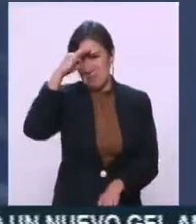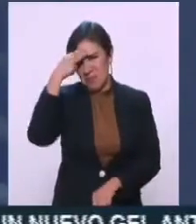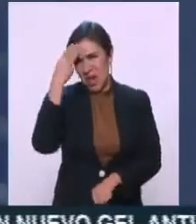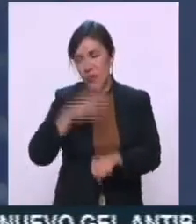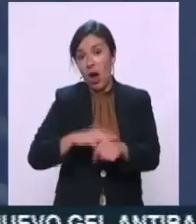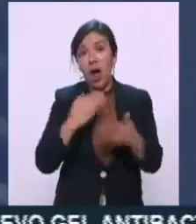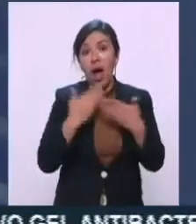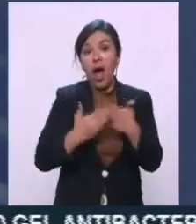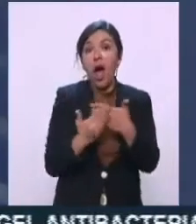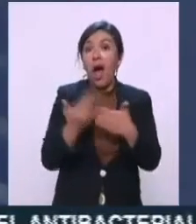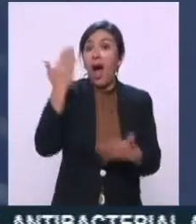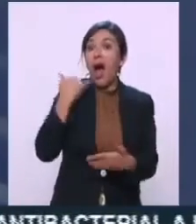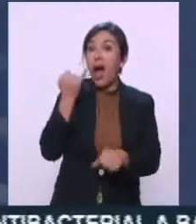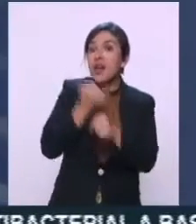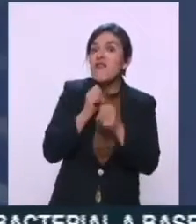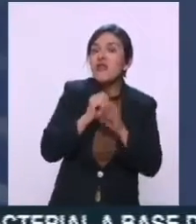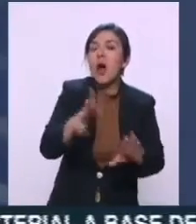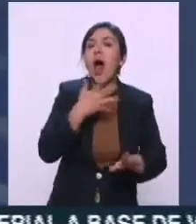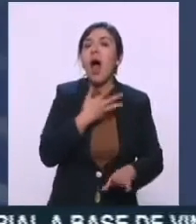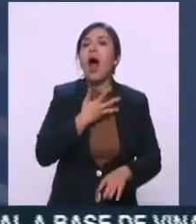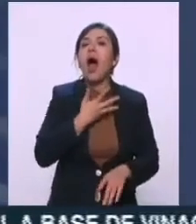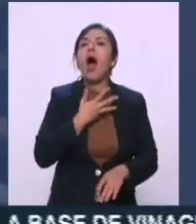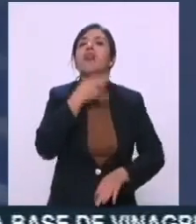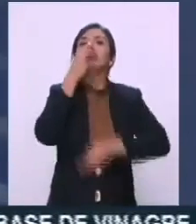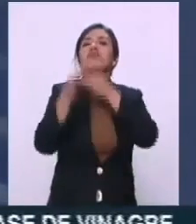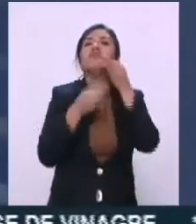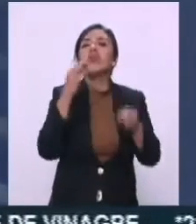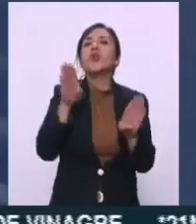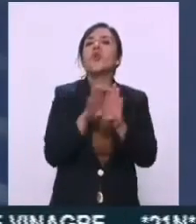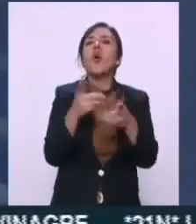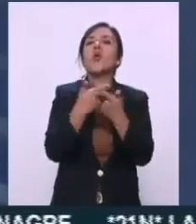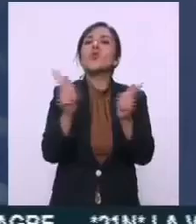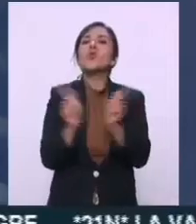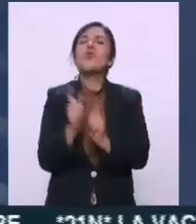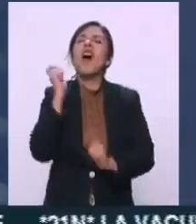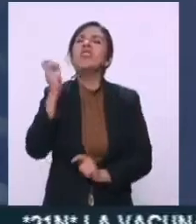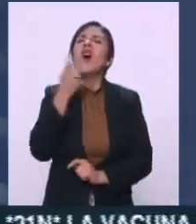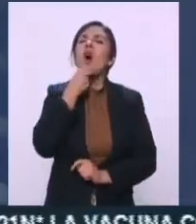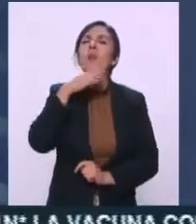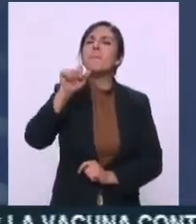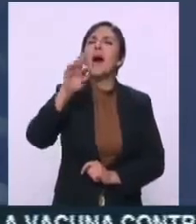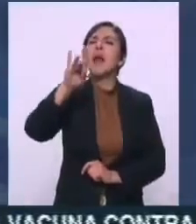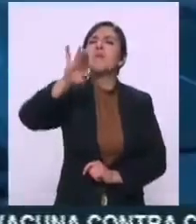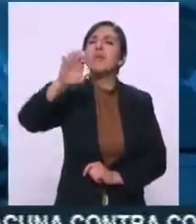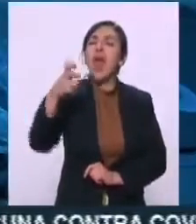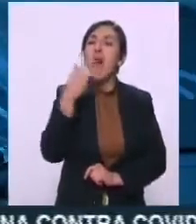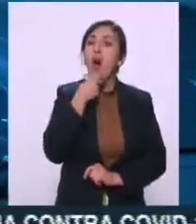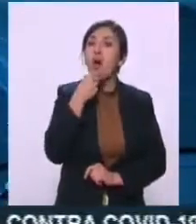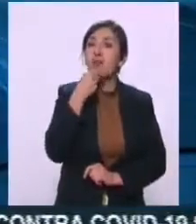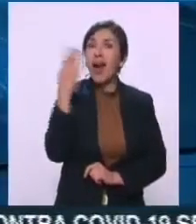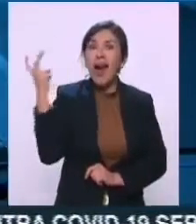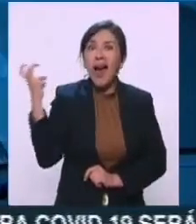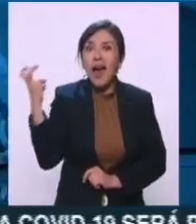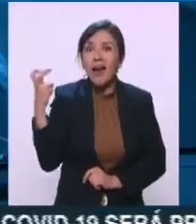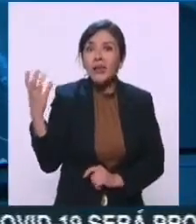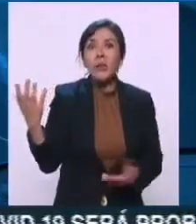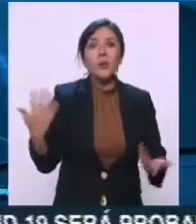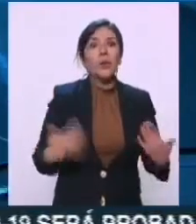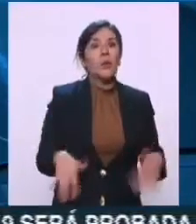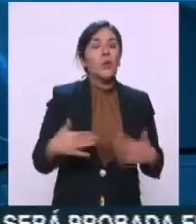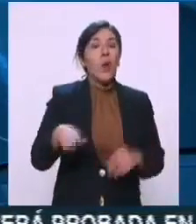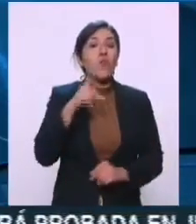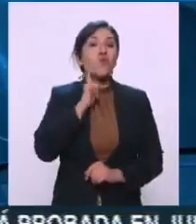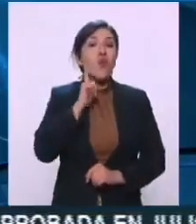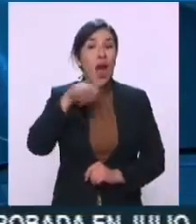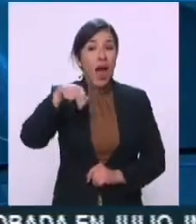dar a conocer información referente al narcotraficante conocido como La Barbie, Víctor Ronquillo. Pues Anabel